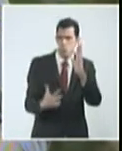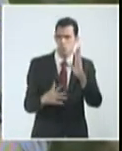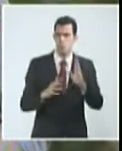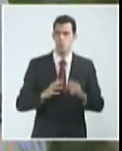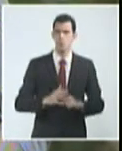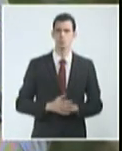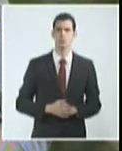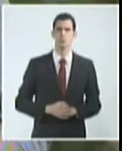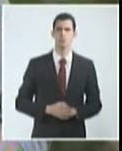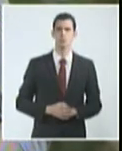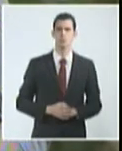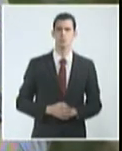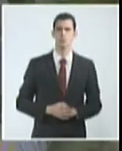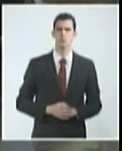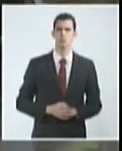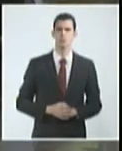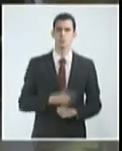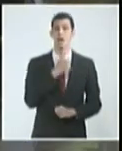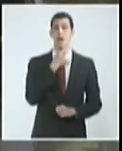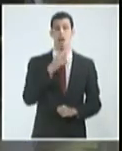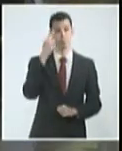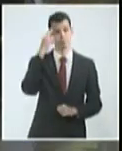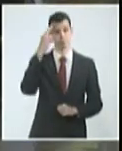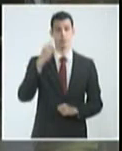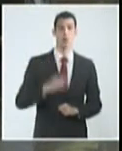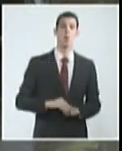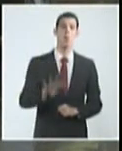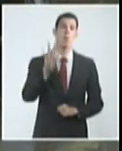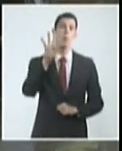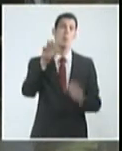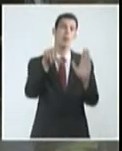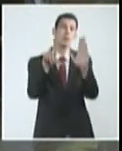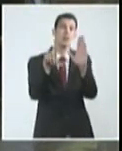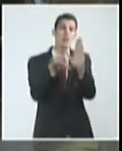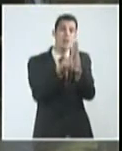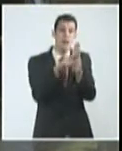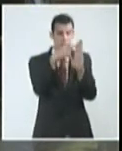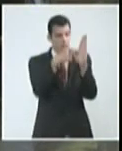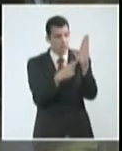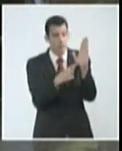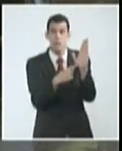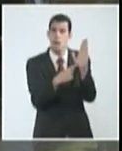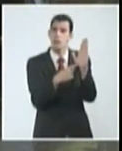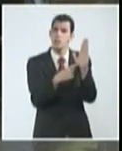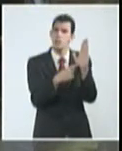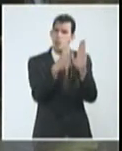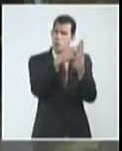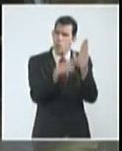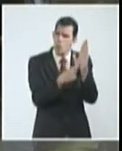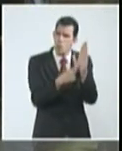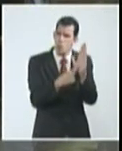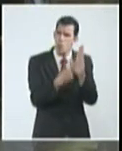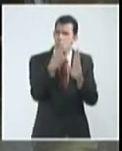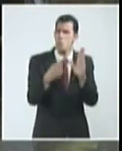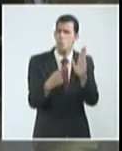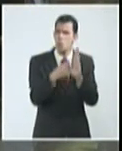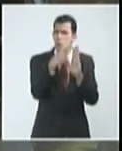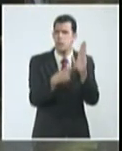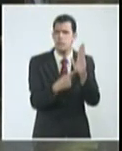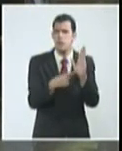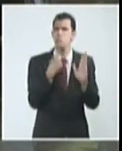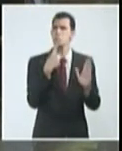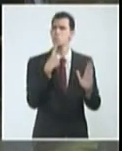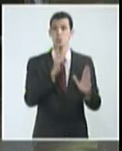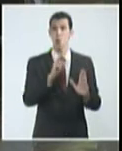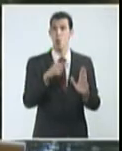aprobó 4 leyes que en materia de defensa de los derechos de las personas son muy avanzadas. Ahora vamos también